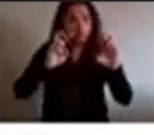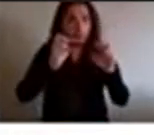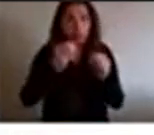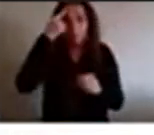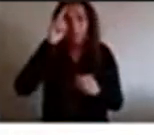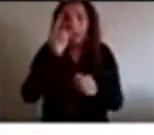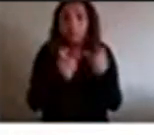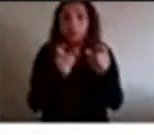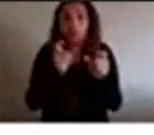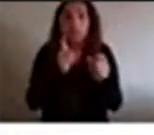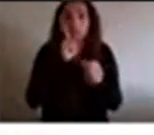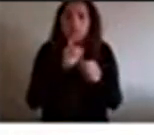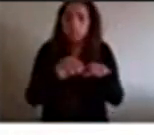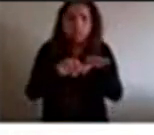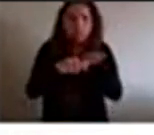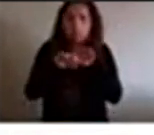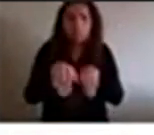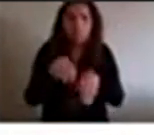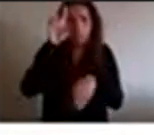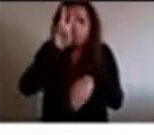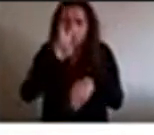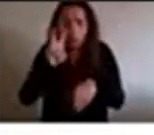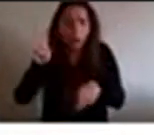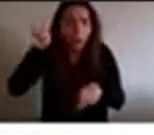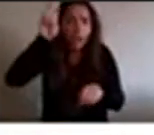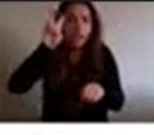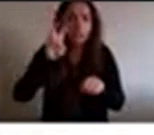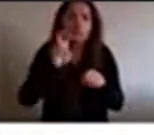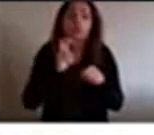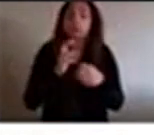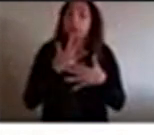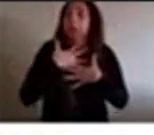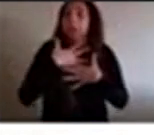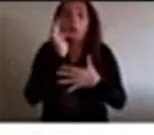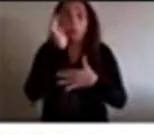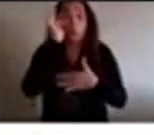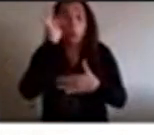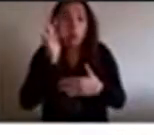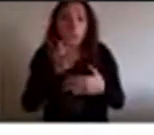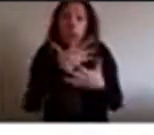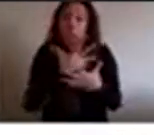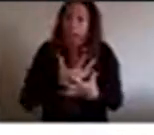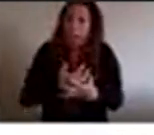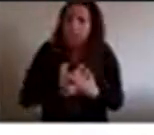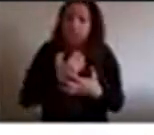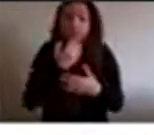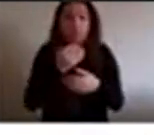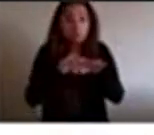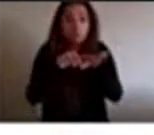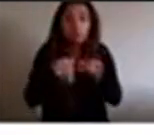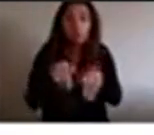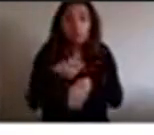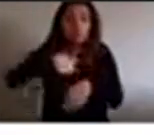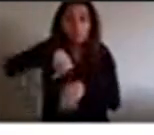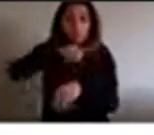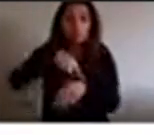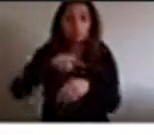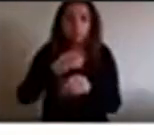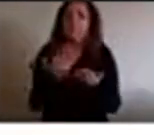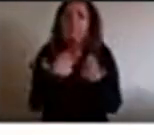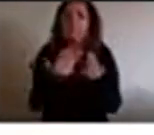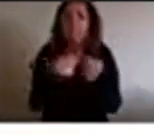los mismos sueños, anhelos, frustraciones que cualquiera de nosotros. Y por lo tanto tenemos que avanzar hacia una